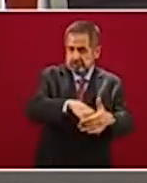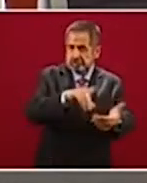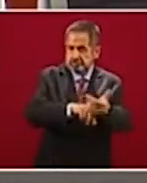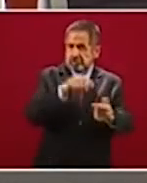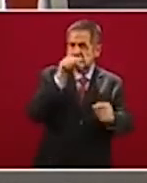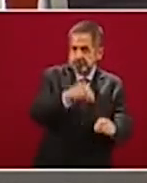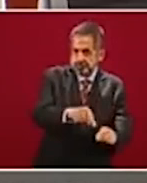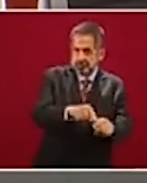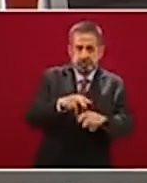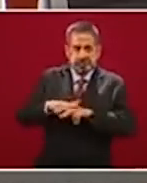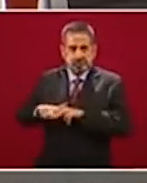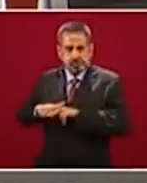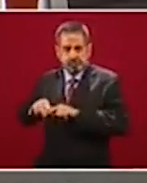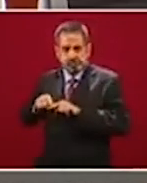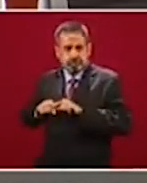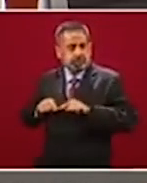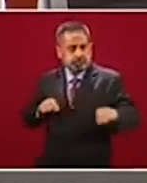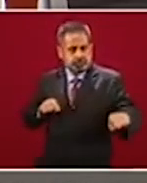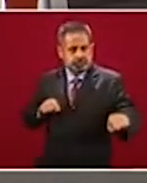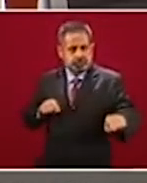siguiente, por favor.